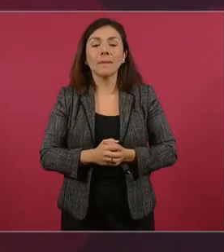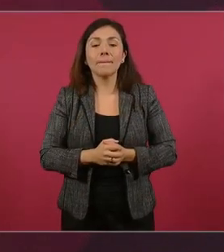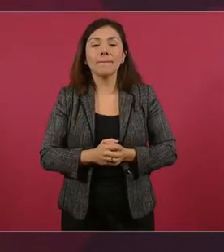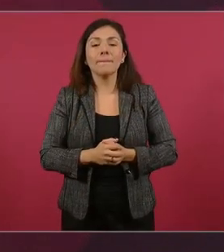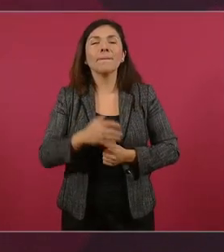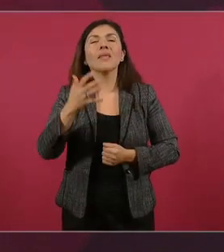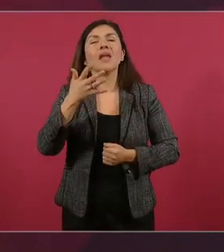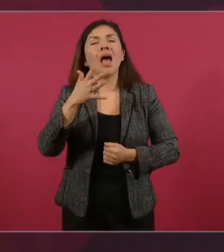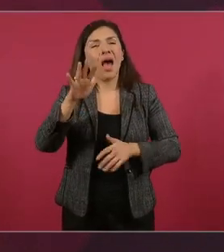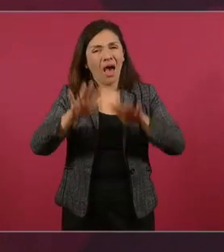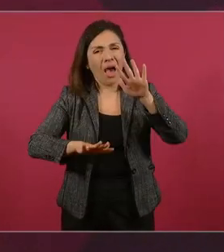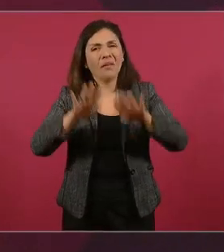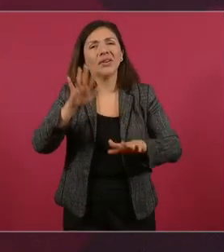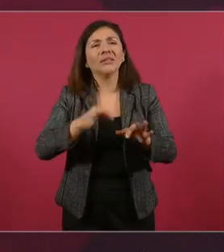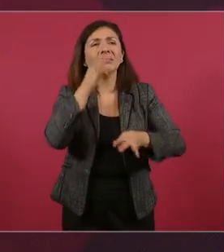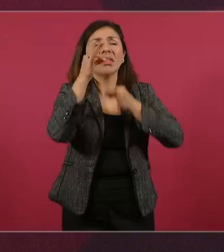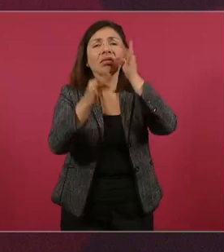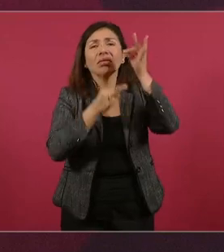hay campañas, ¿no?